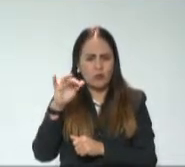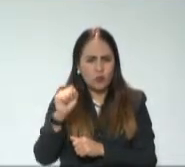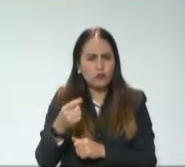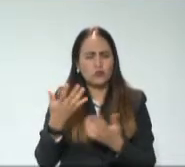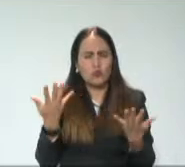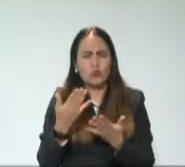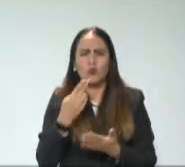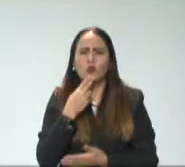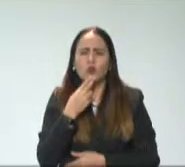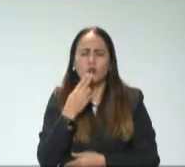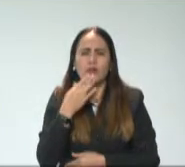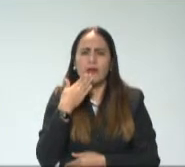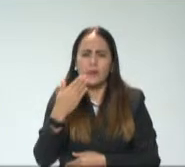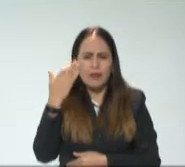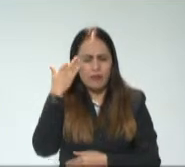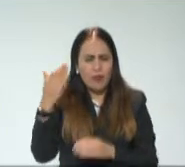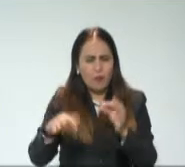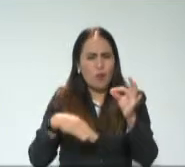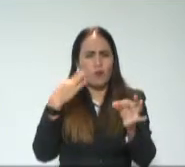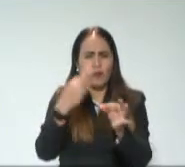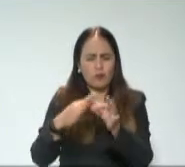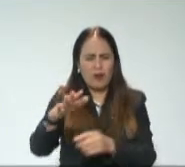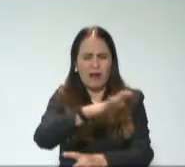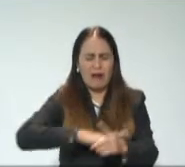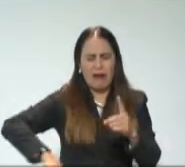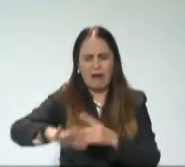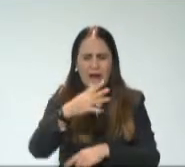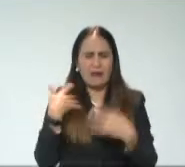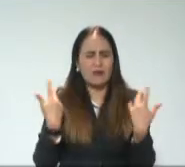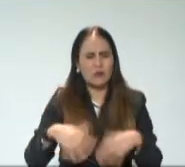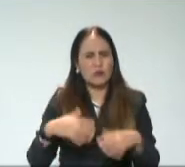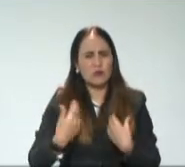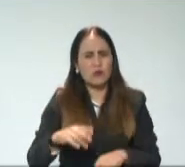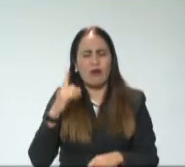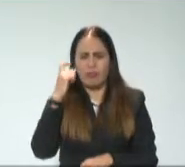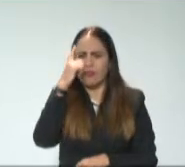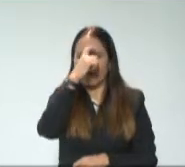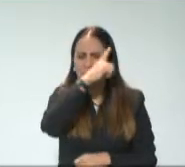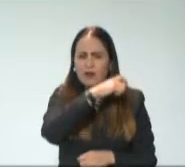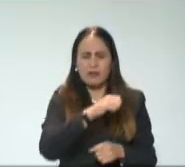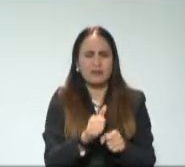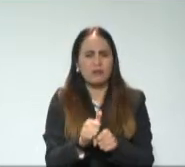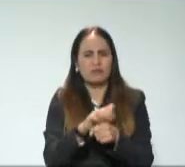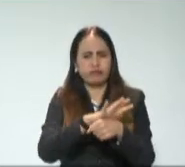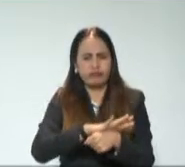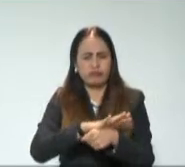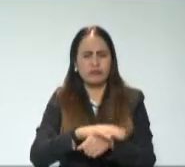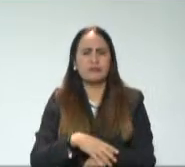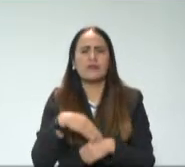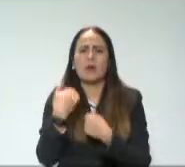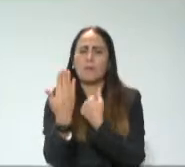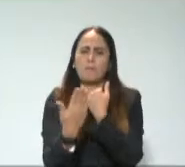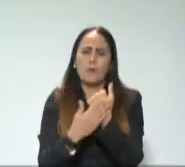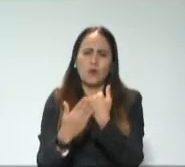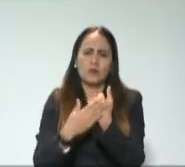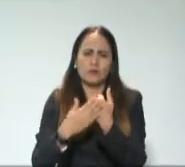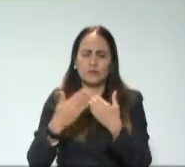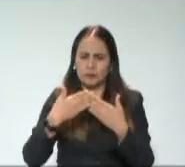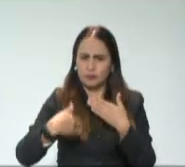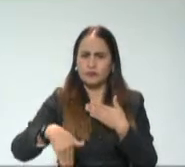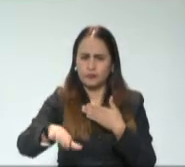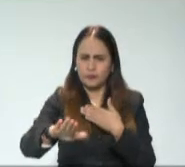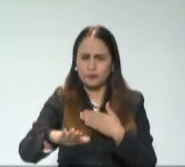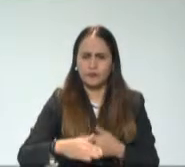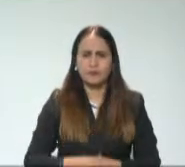efectiva pero sobre todo de manera oportuna en un contexto de Gran presión como el de la actual crisis Próximamente solamente decirles que